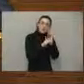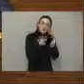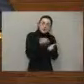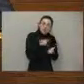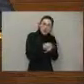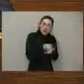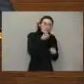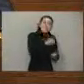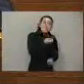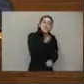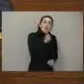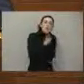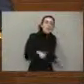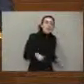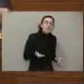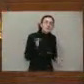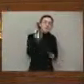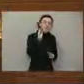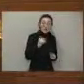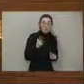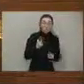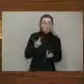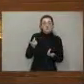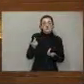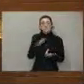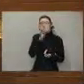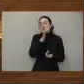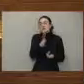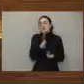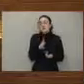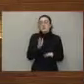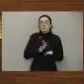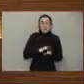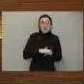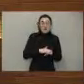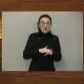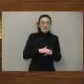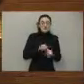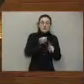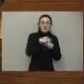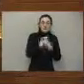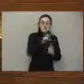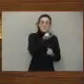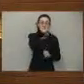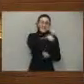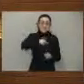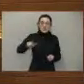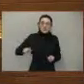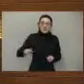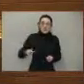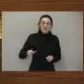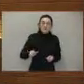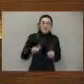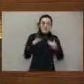pago. Y es evidente que si esto lo hicimos así es porque nos llegaban situaciones personales en las cuales